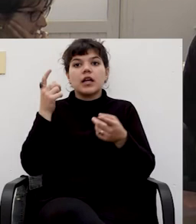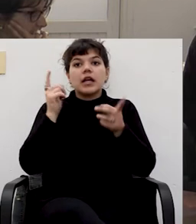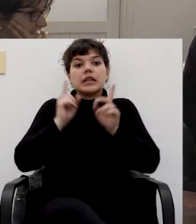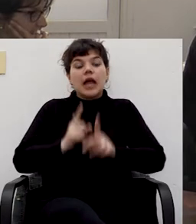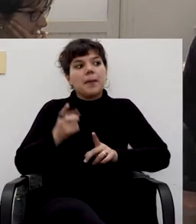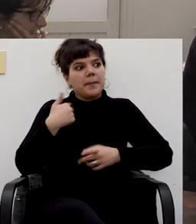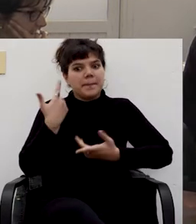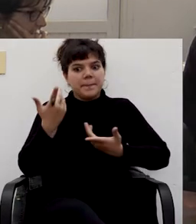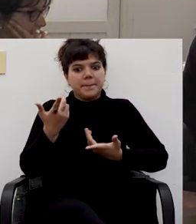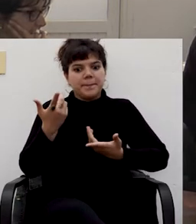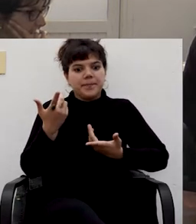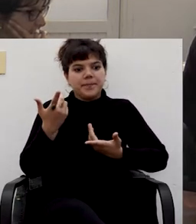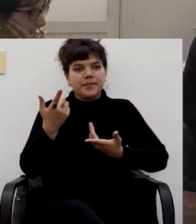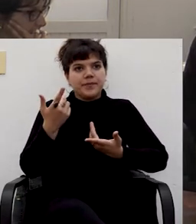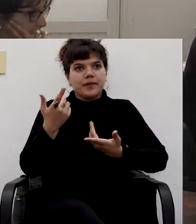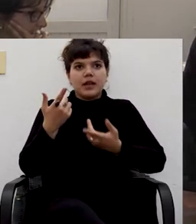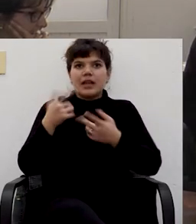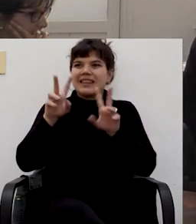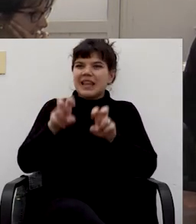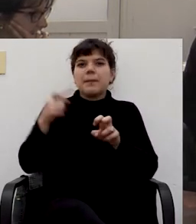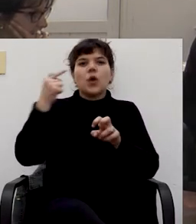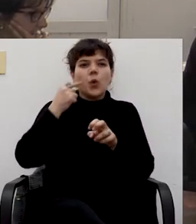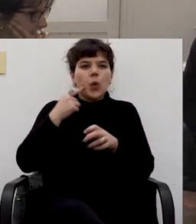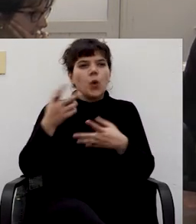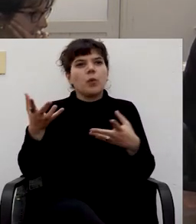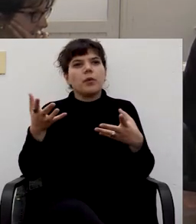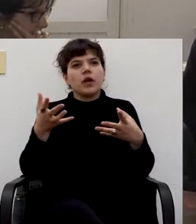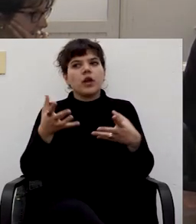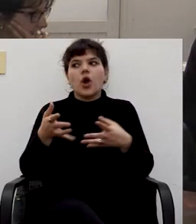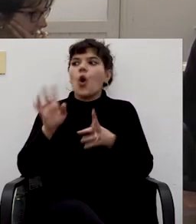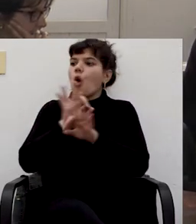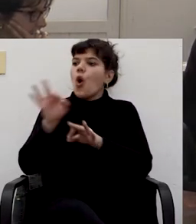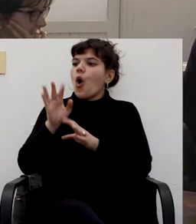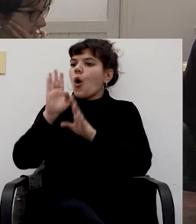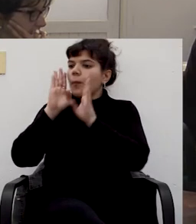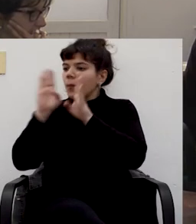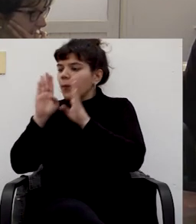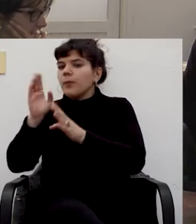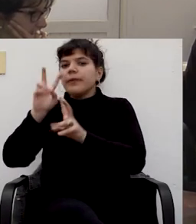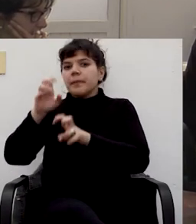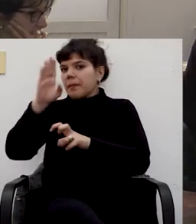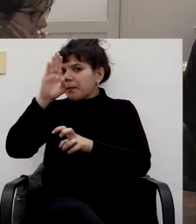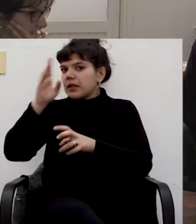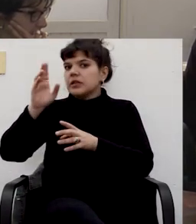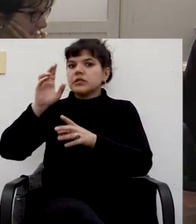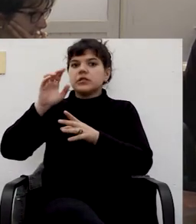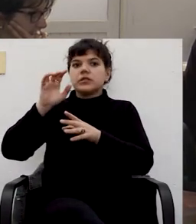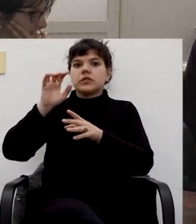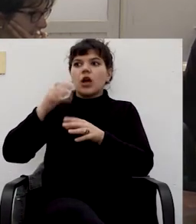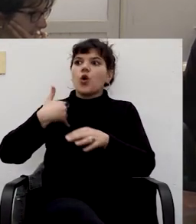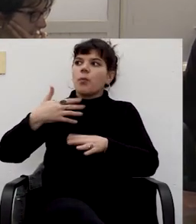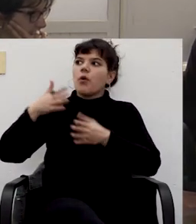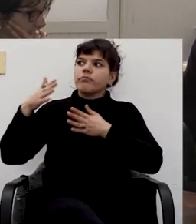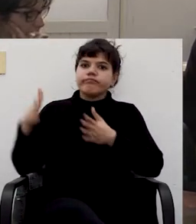También nos peleamos mucho de esto de la numerosidad con la personalización del aprendizaje y las trayectorias